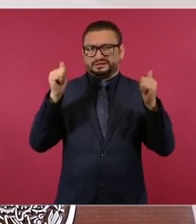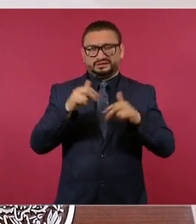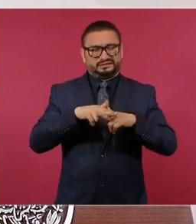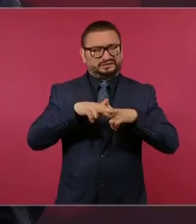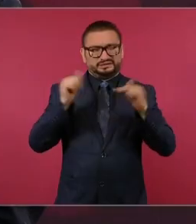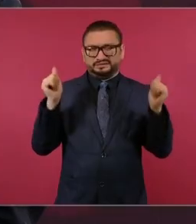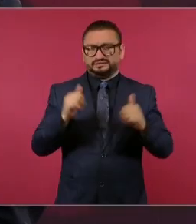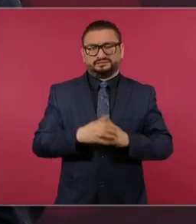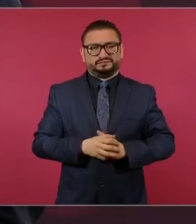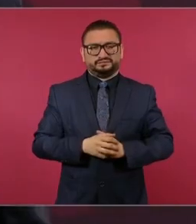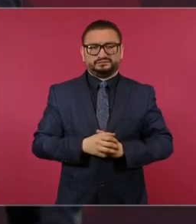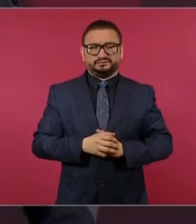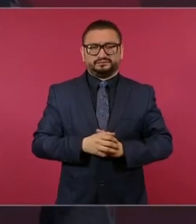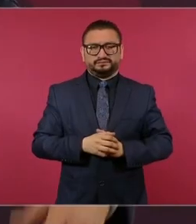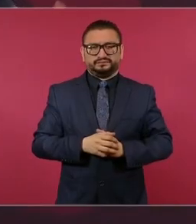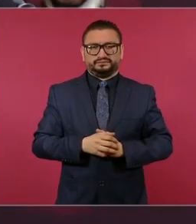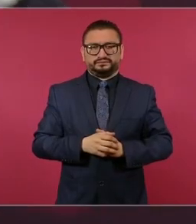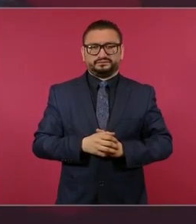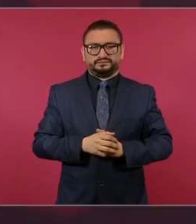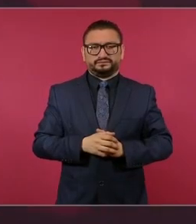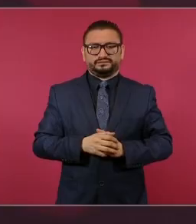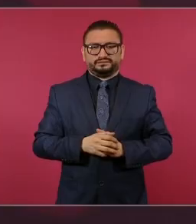a nadie. Además,